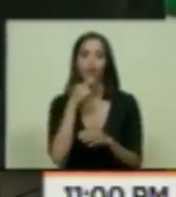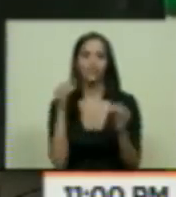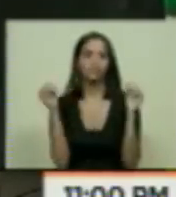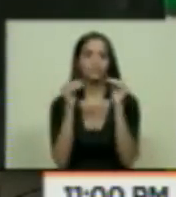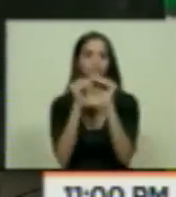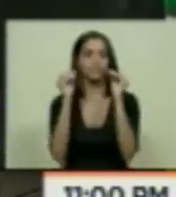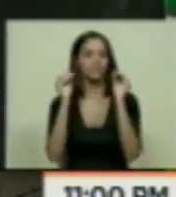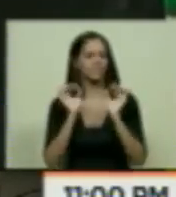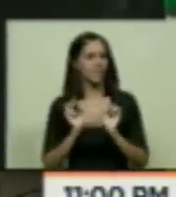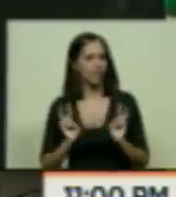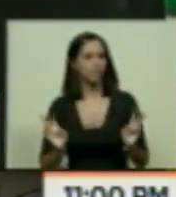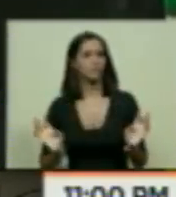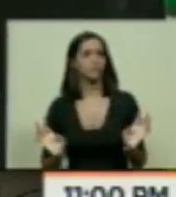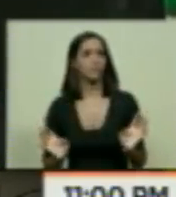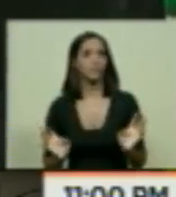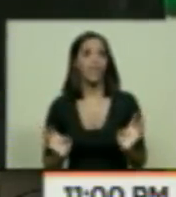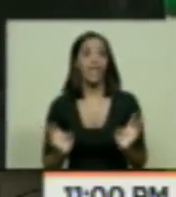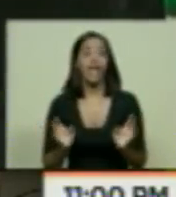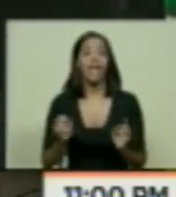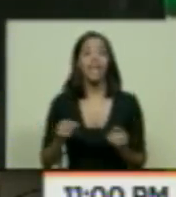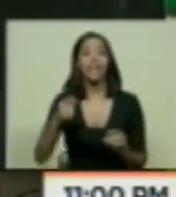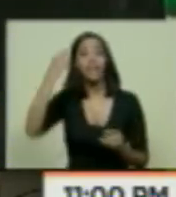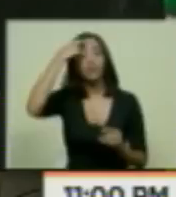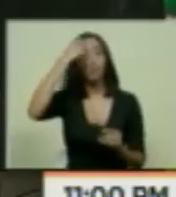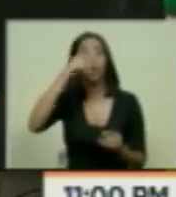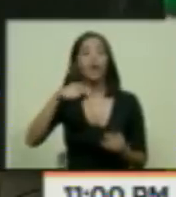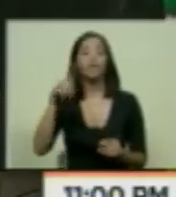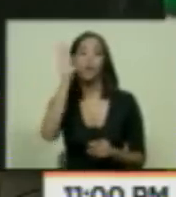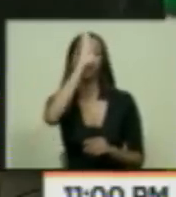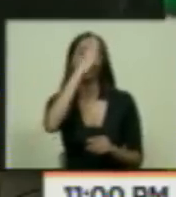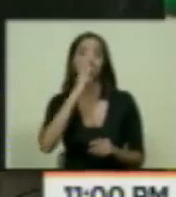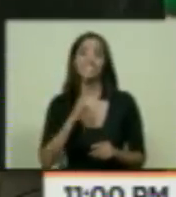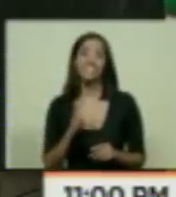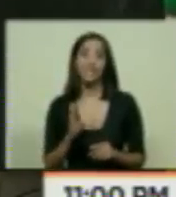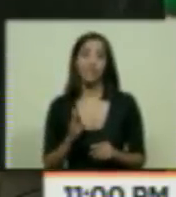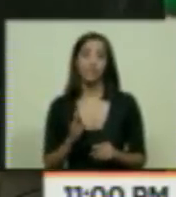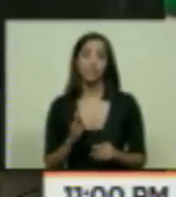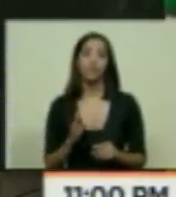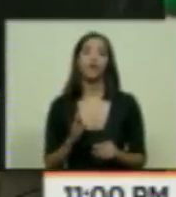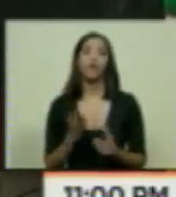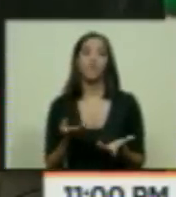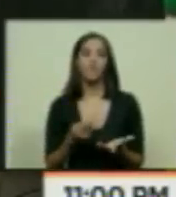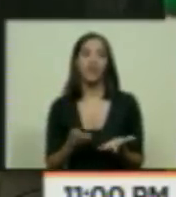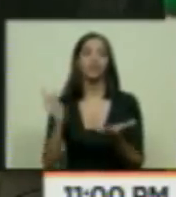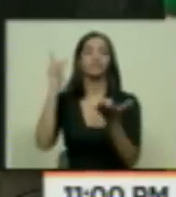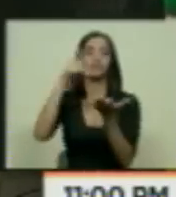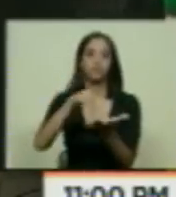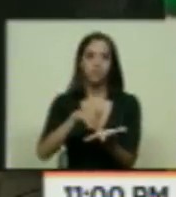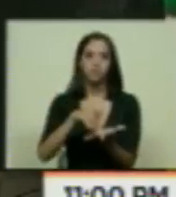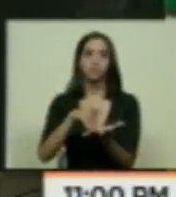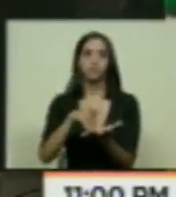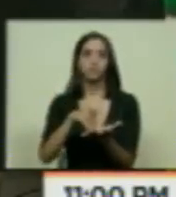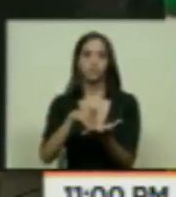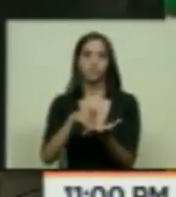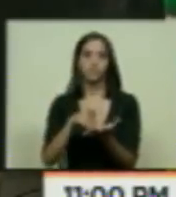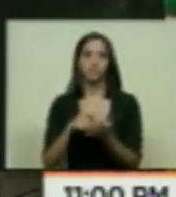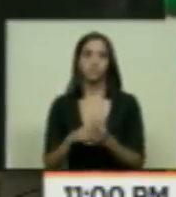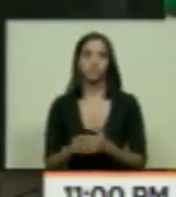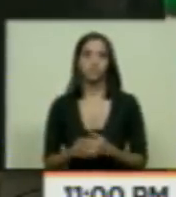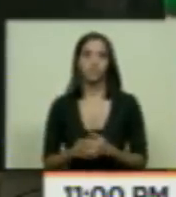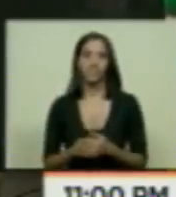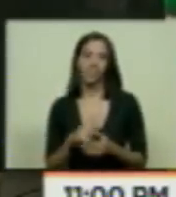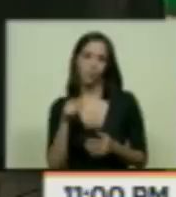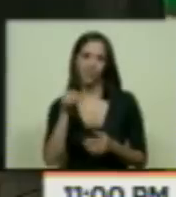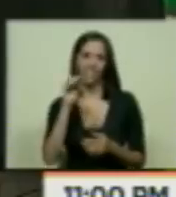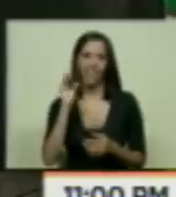coincidencialmente, el pueblo brasileño va a dar un salto cualitativo. Ya por ahí están